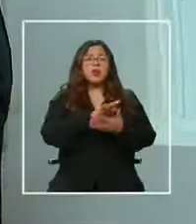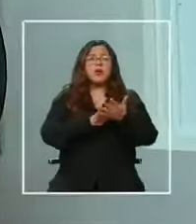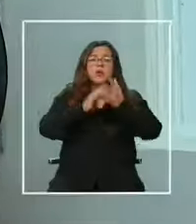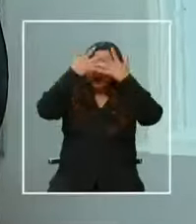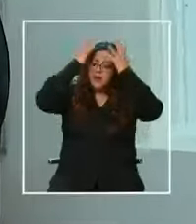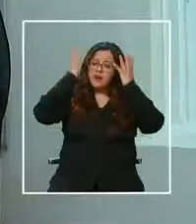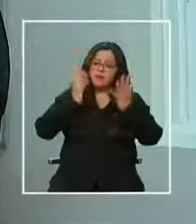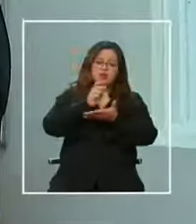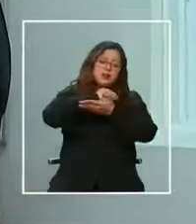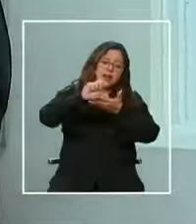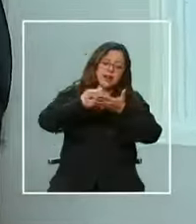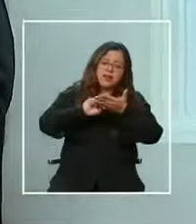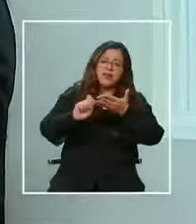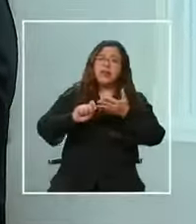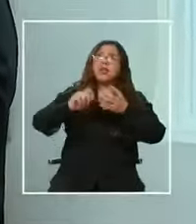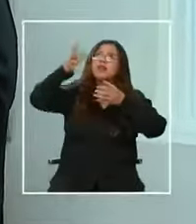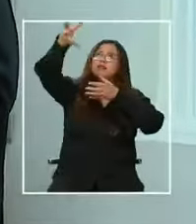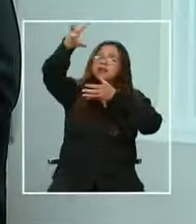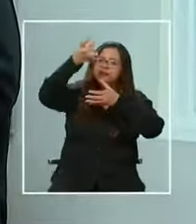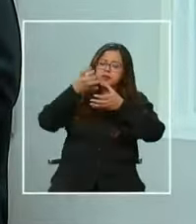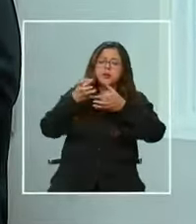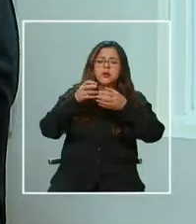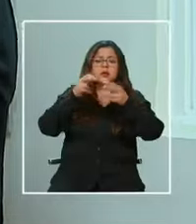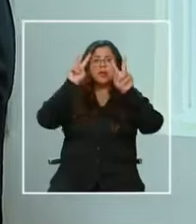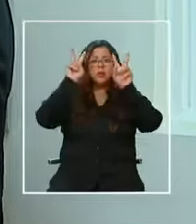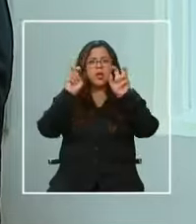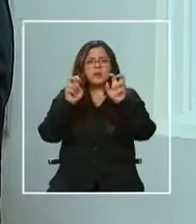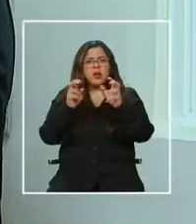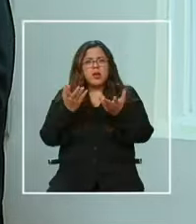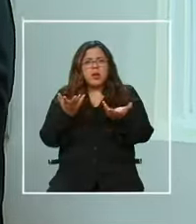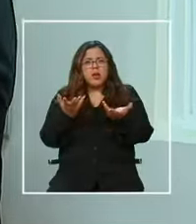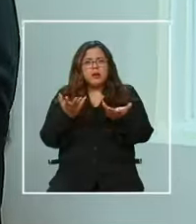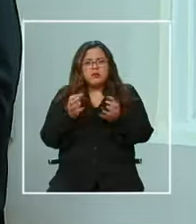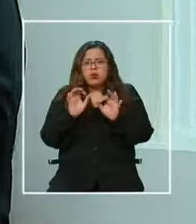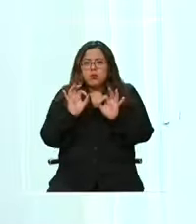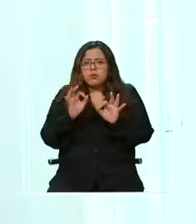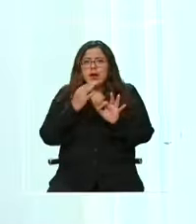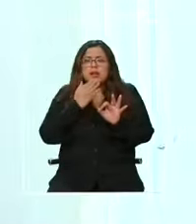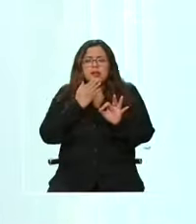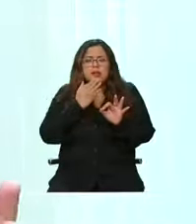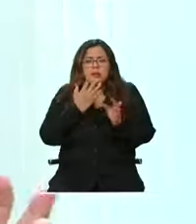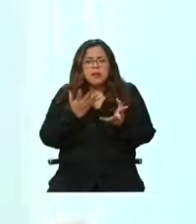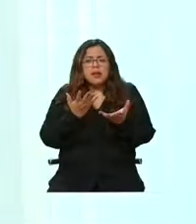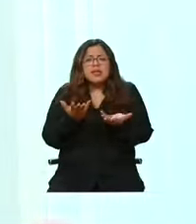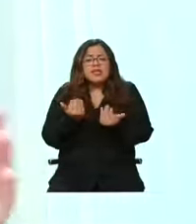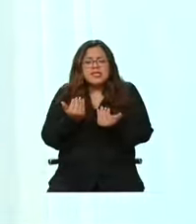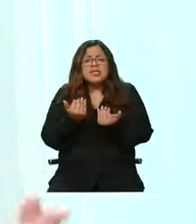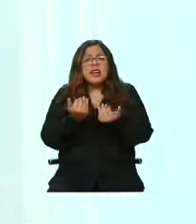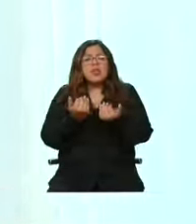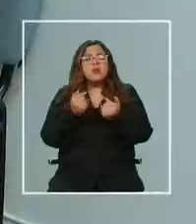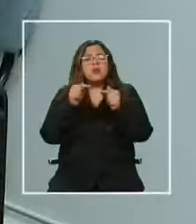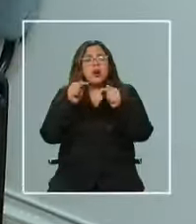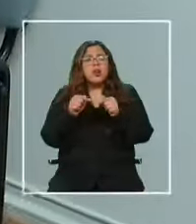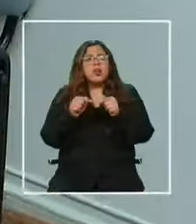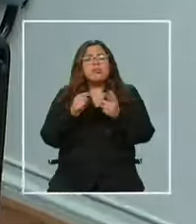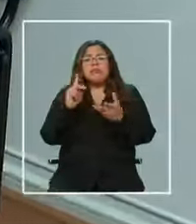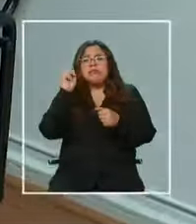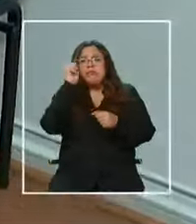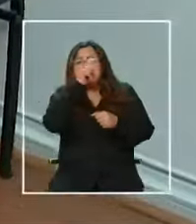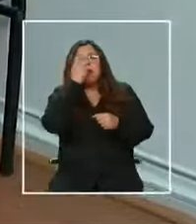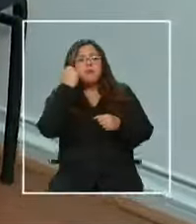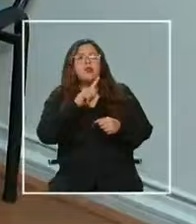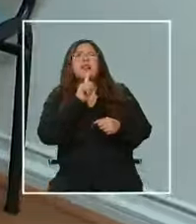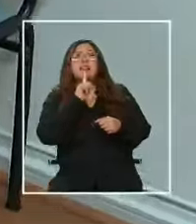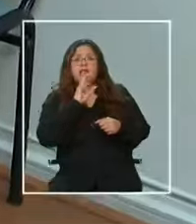despensa, escribir, actividades tan domésticas como necesarias se volvieron una odisea que la terapia ocupacional ha hecho